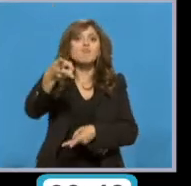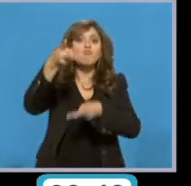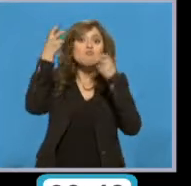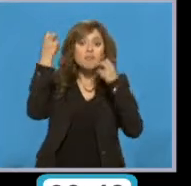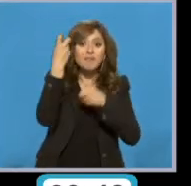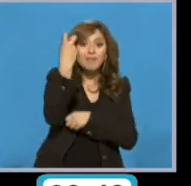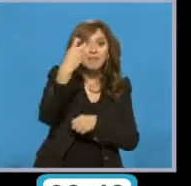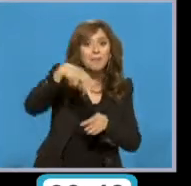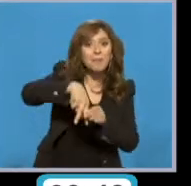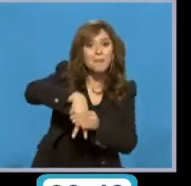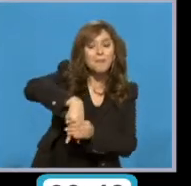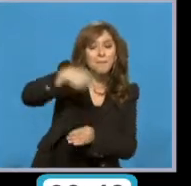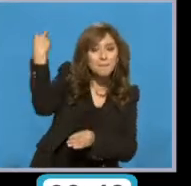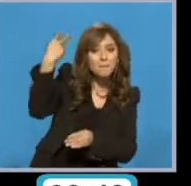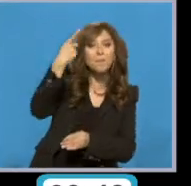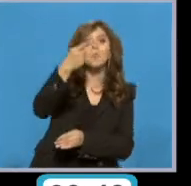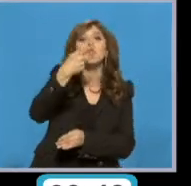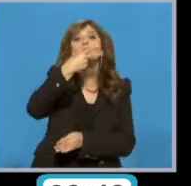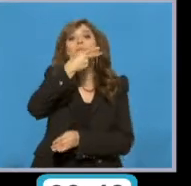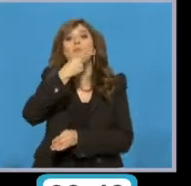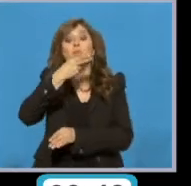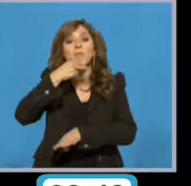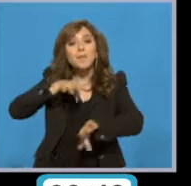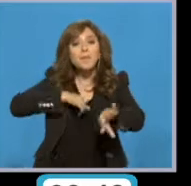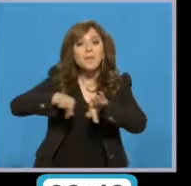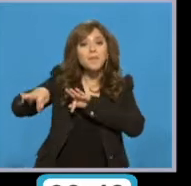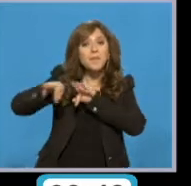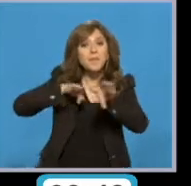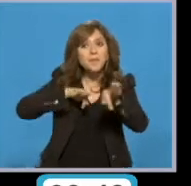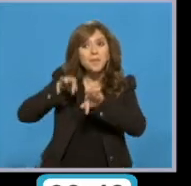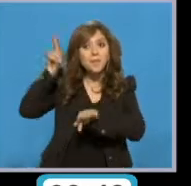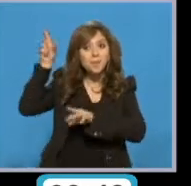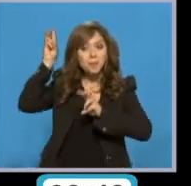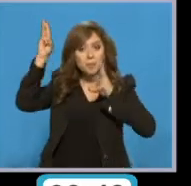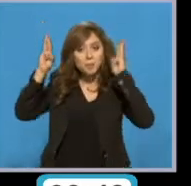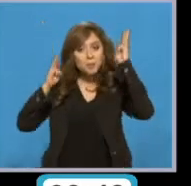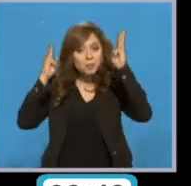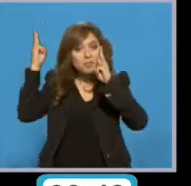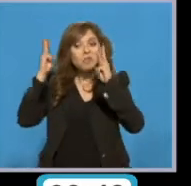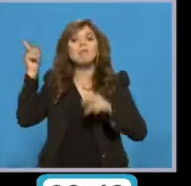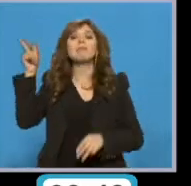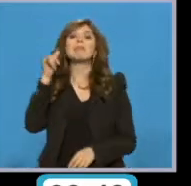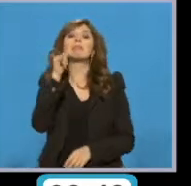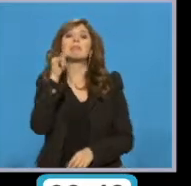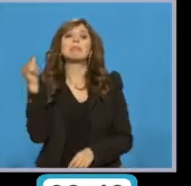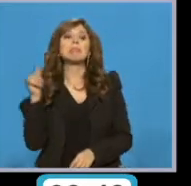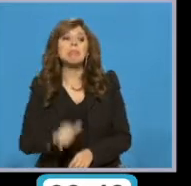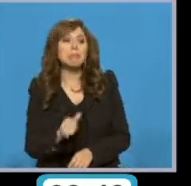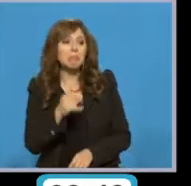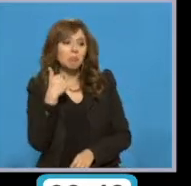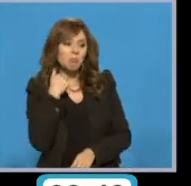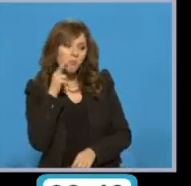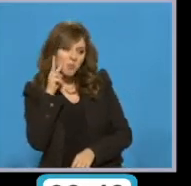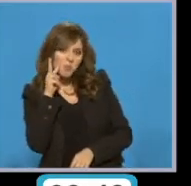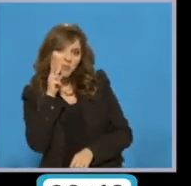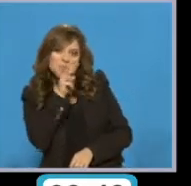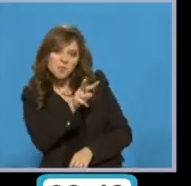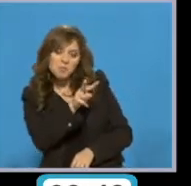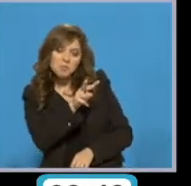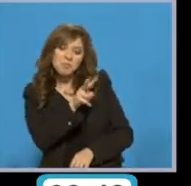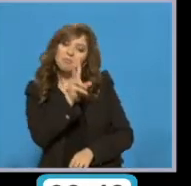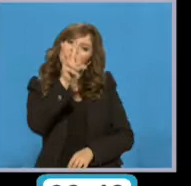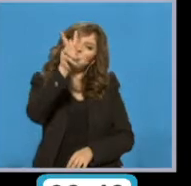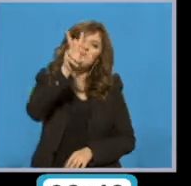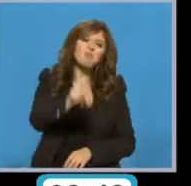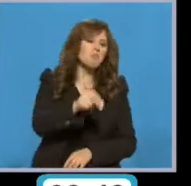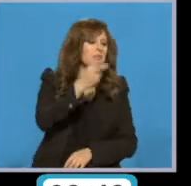cuando un trabajador del museo, un italiano con, bueno, cierta propensión al nacionalismo, dijo,